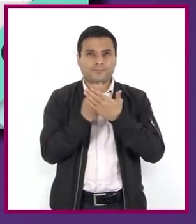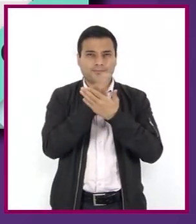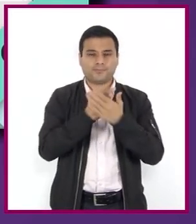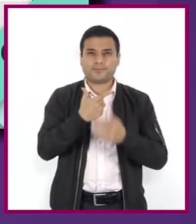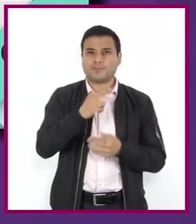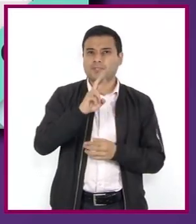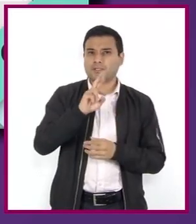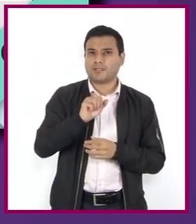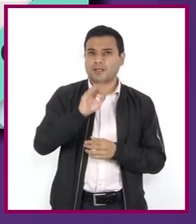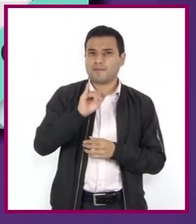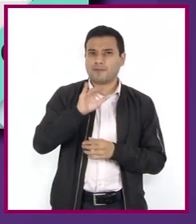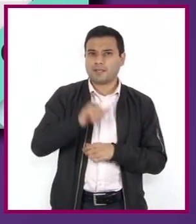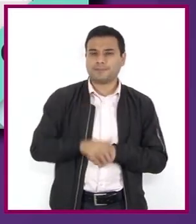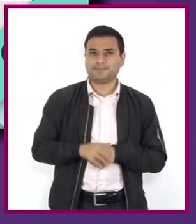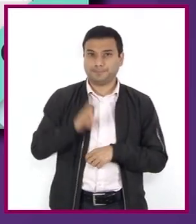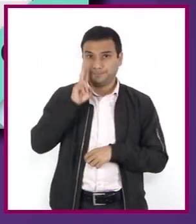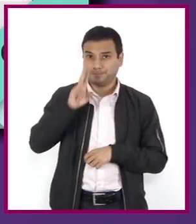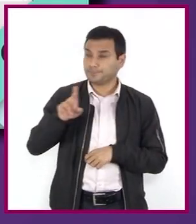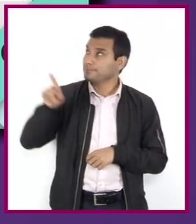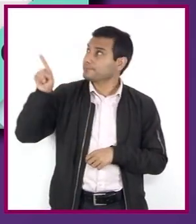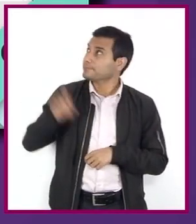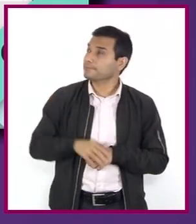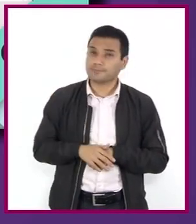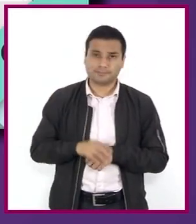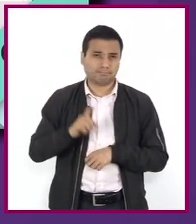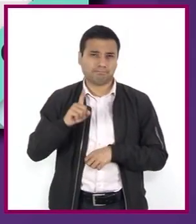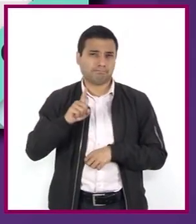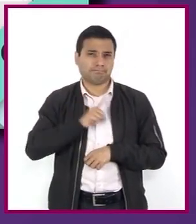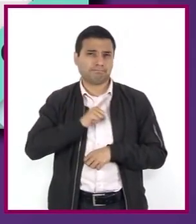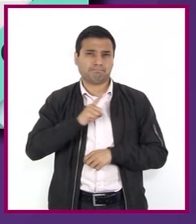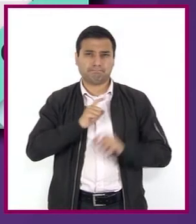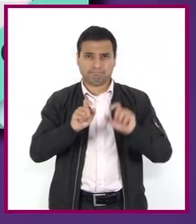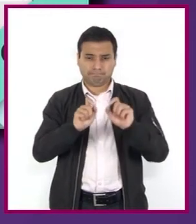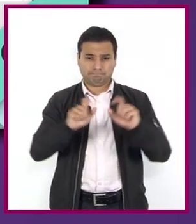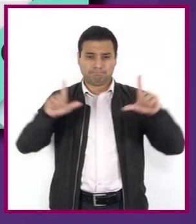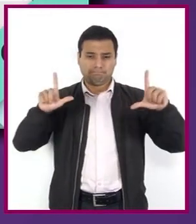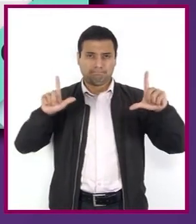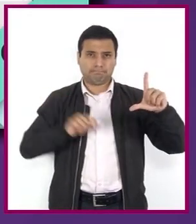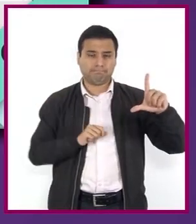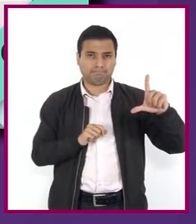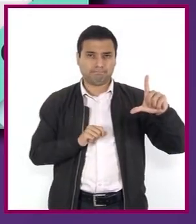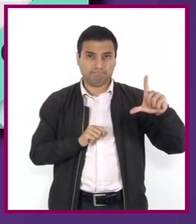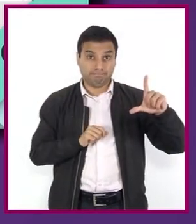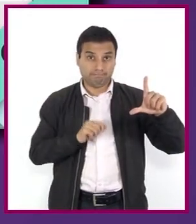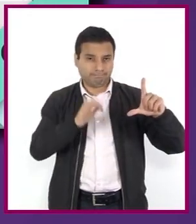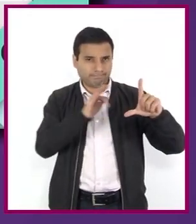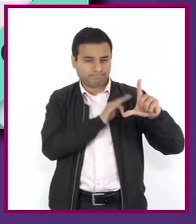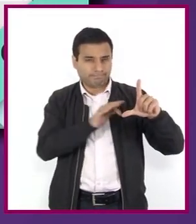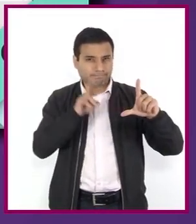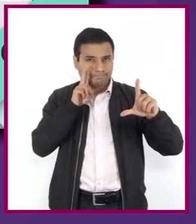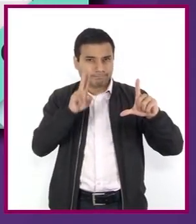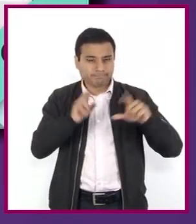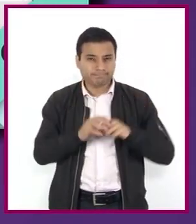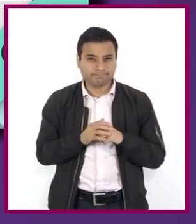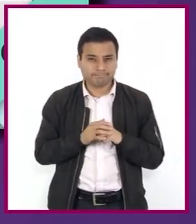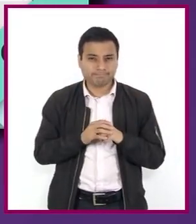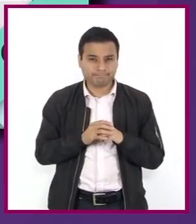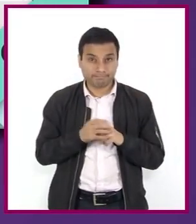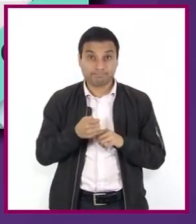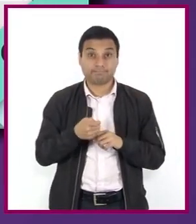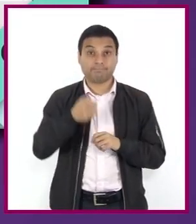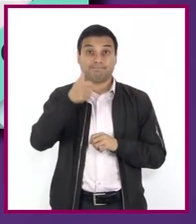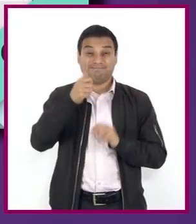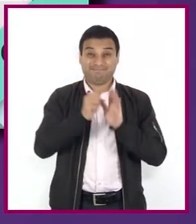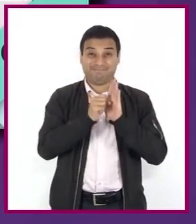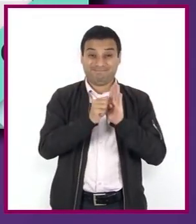dispersión y de esta manera la gráfica se traza automáticamente. Podemos observar que el primer signo